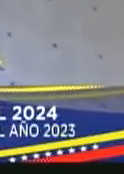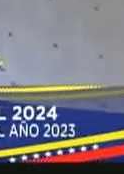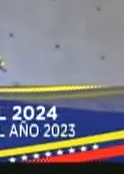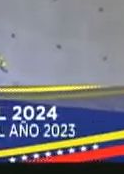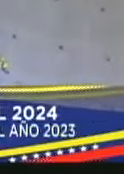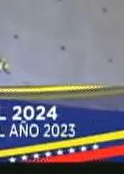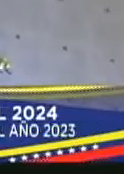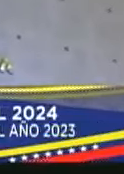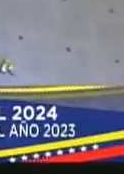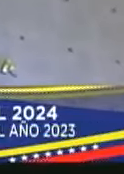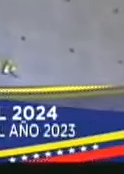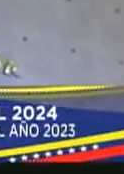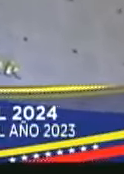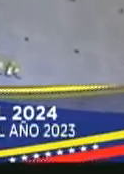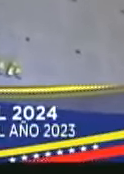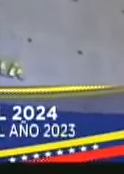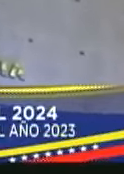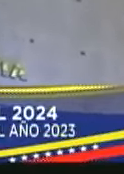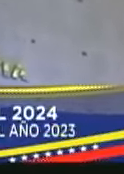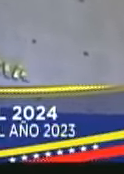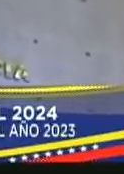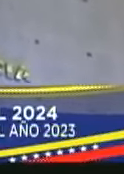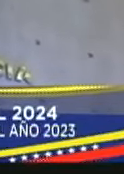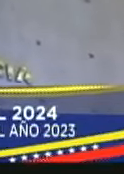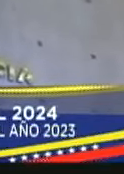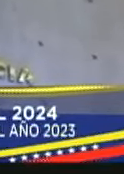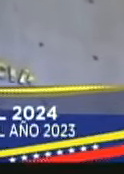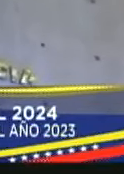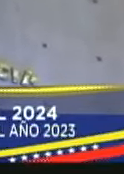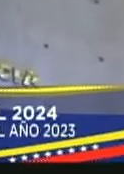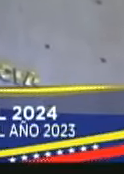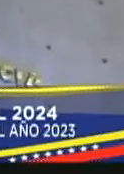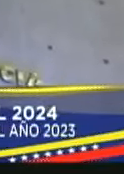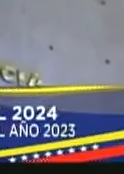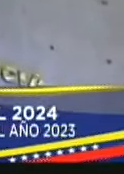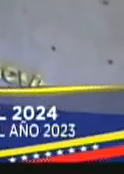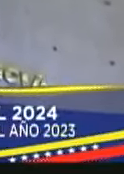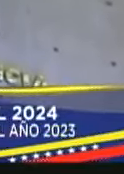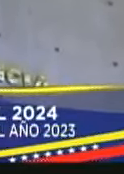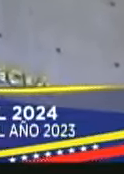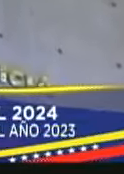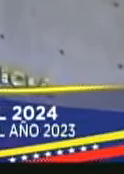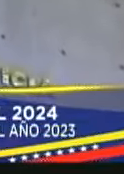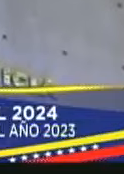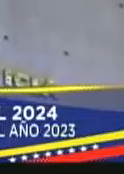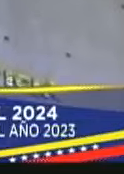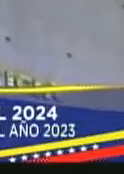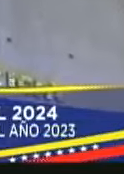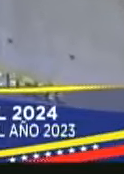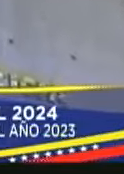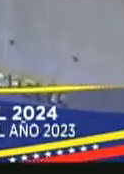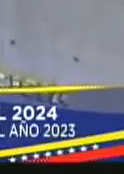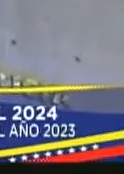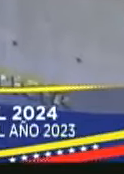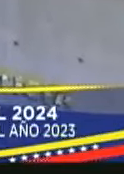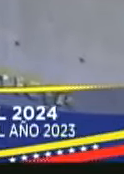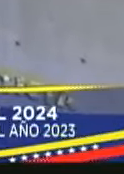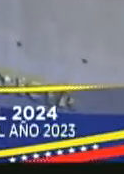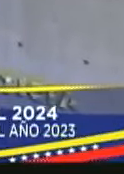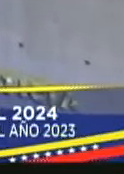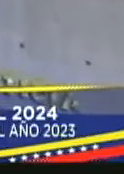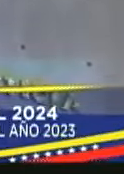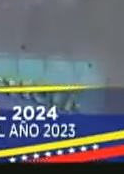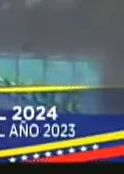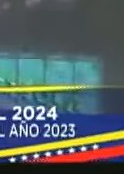proyecto supremacista, interpretan gestos sinceros como gestos de debilidad. Es necesario decirles, no se equivoquen, ni con el pueblo, ni con la Fuerza